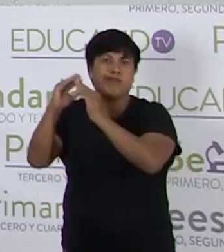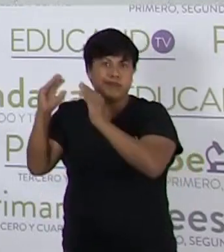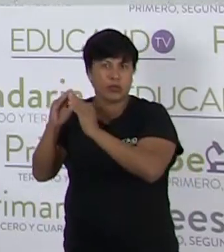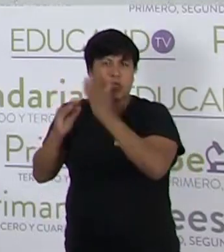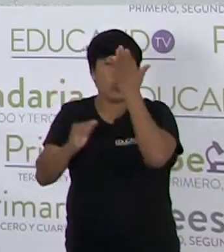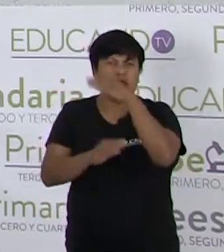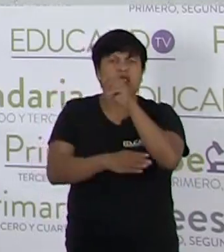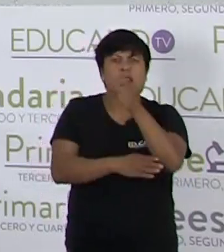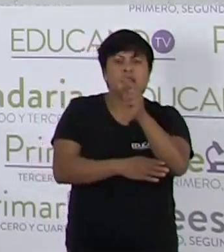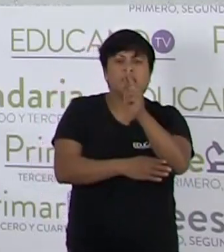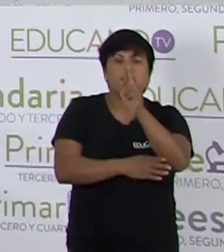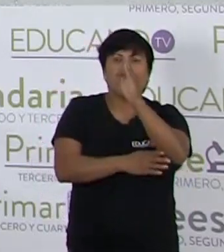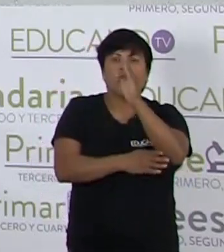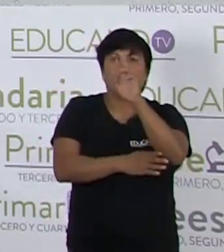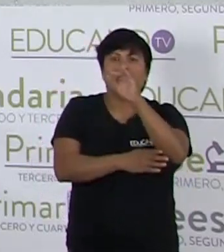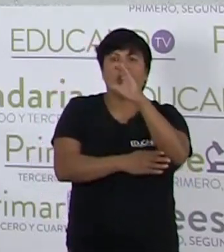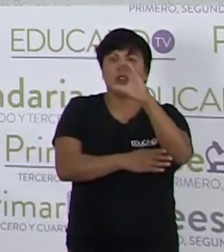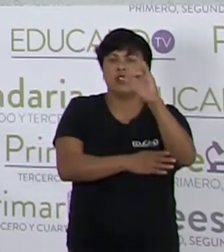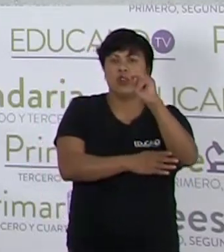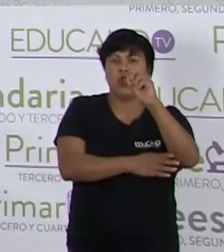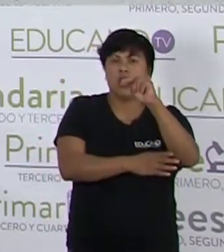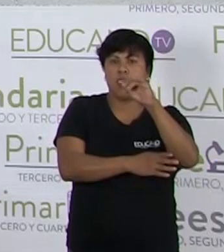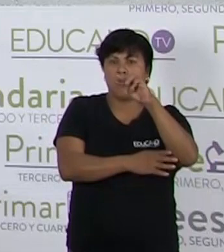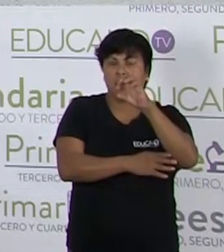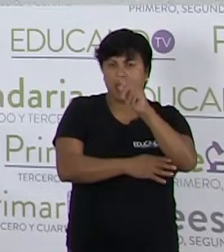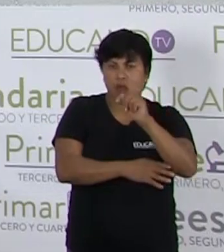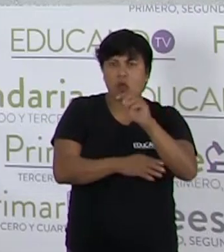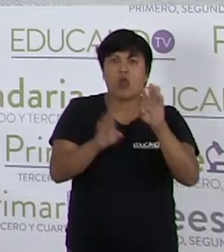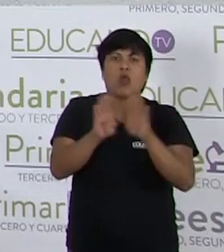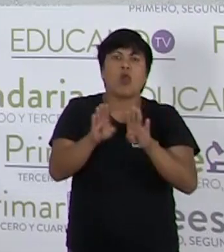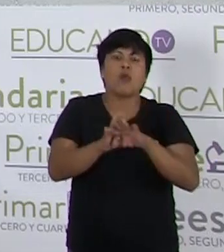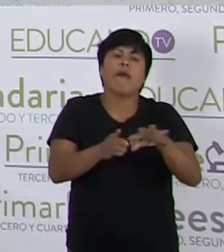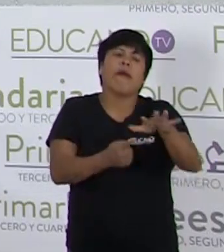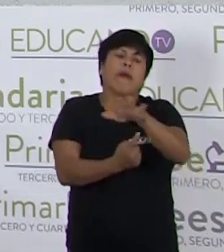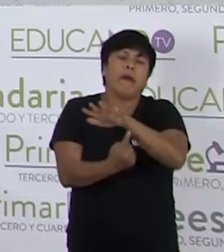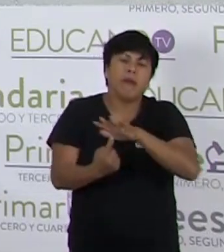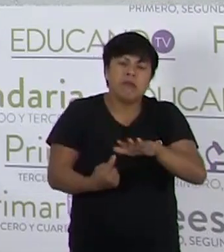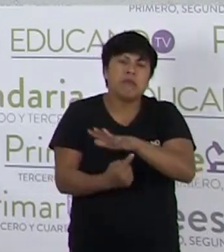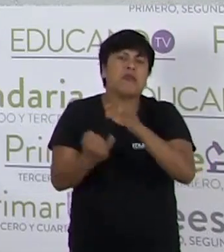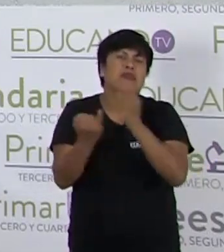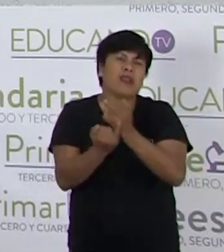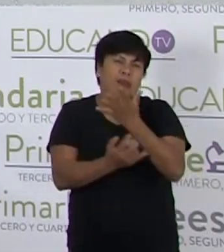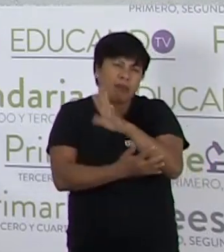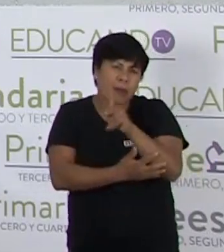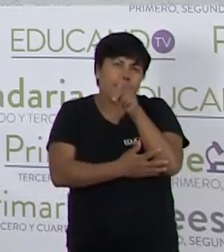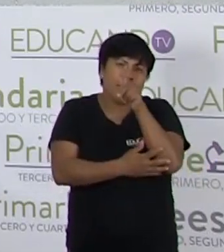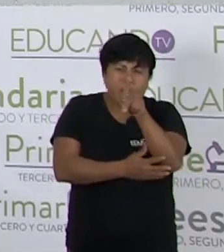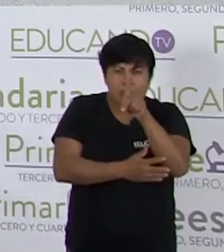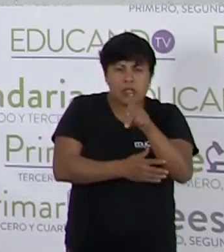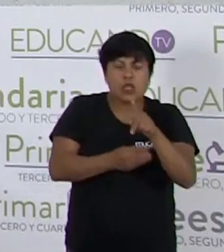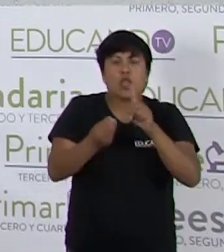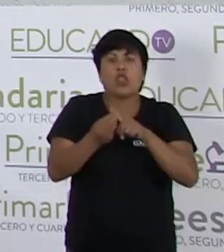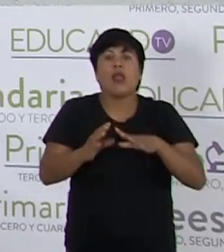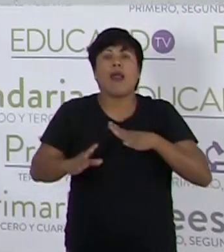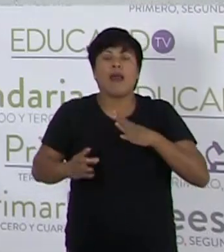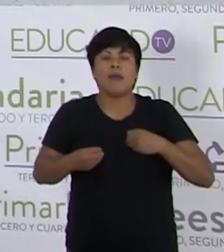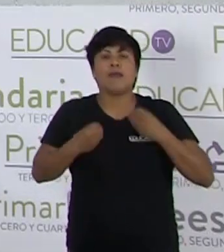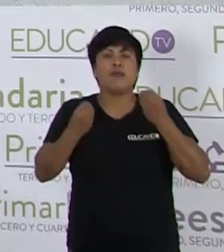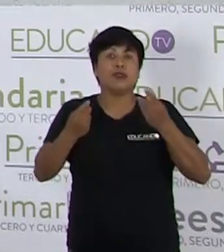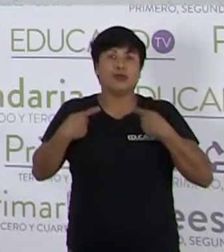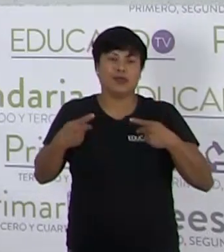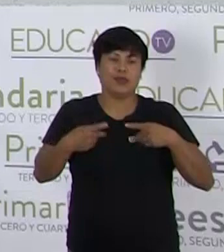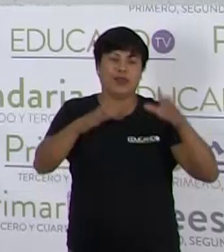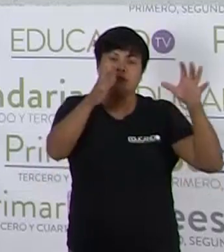fraccionamiento? Claro, es así como una colonia, es un lugar donde viven muchas